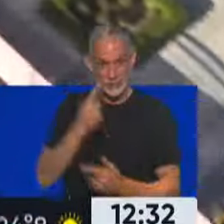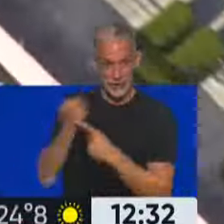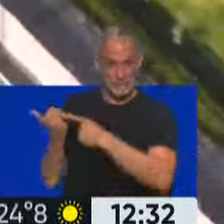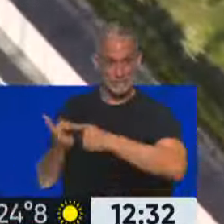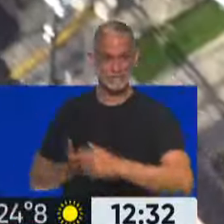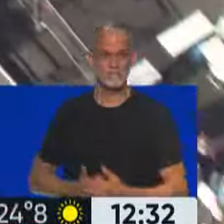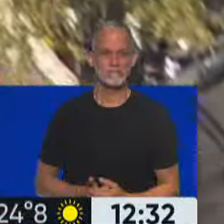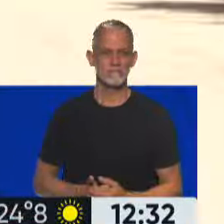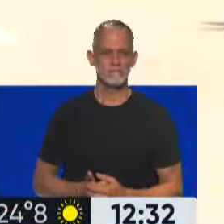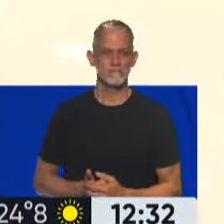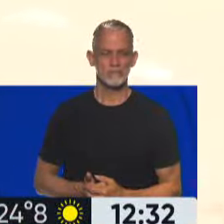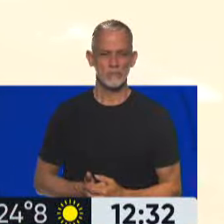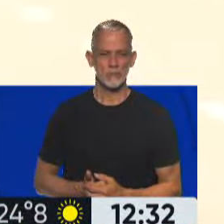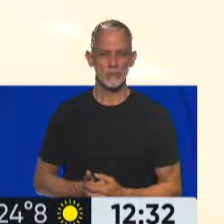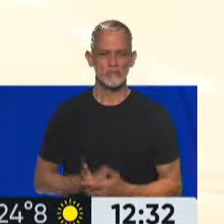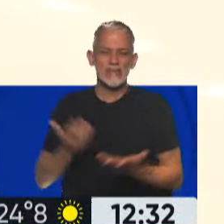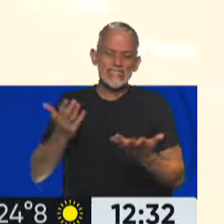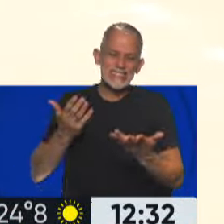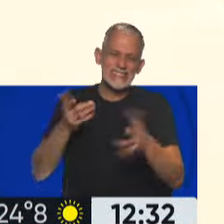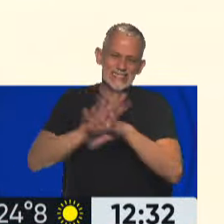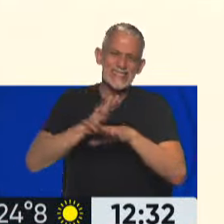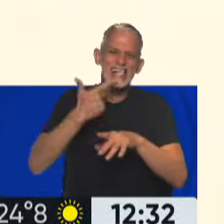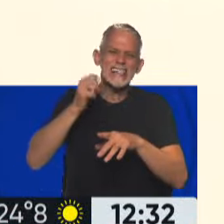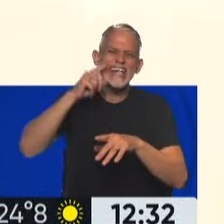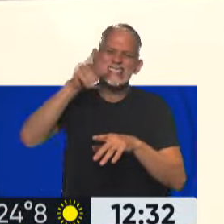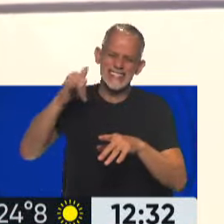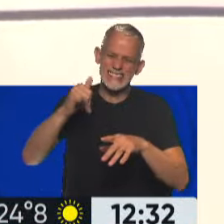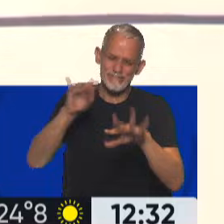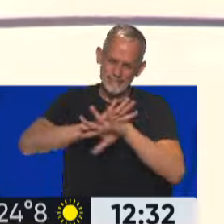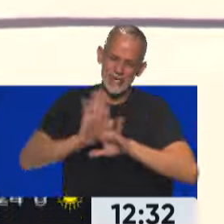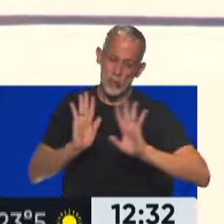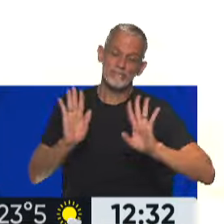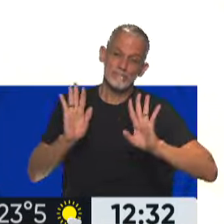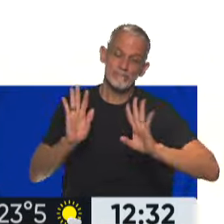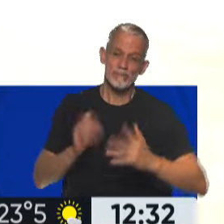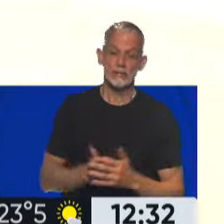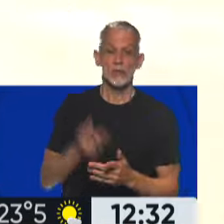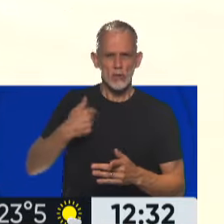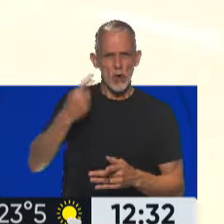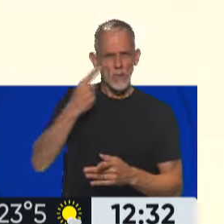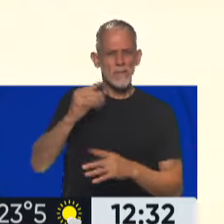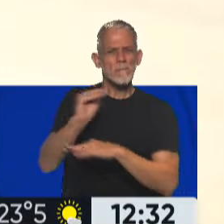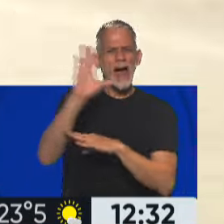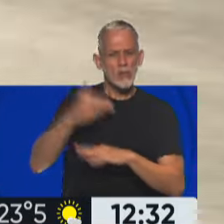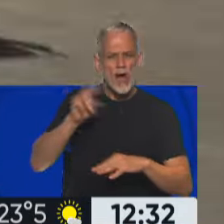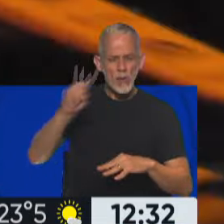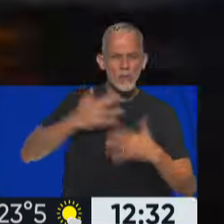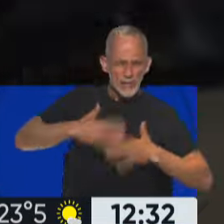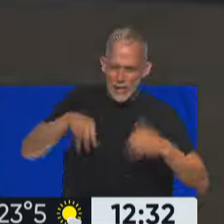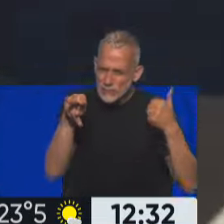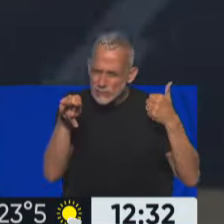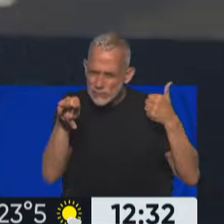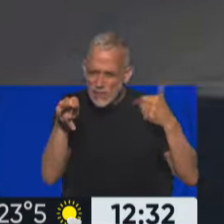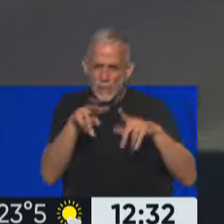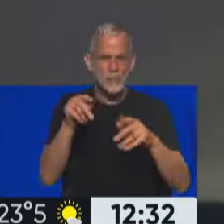viene que me parece que se equivocó ahí sain No sí yo eh volví a ver la carrera a la madrugada Más tranquilo